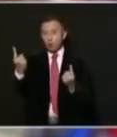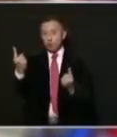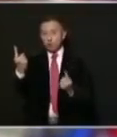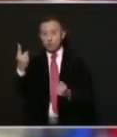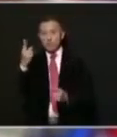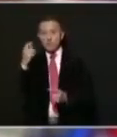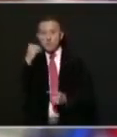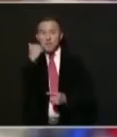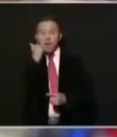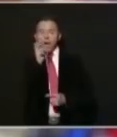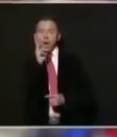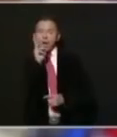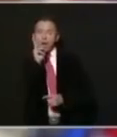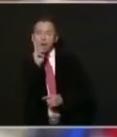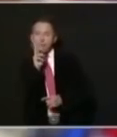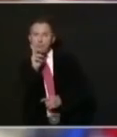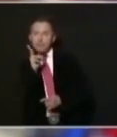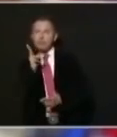indicación, recomendación,